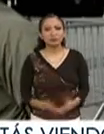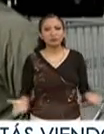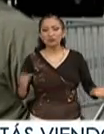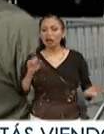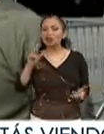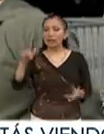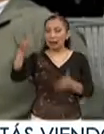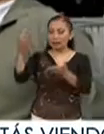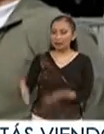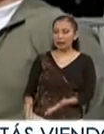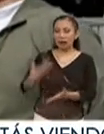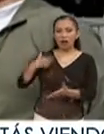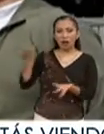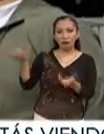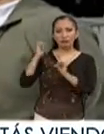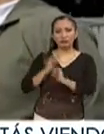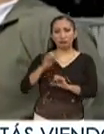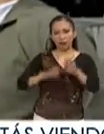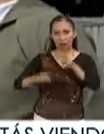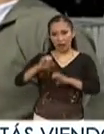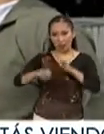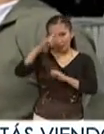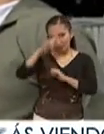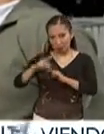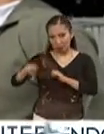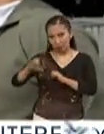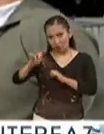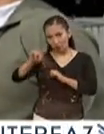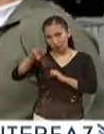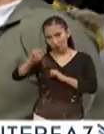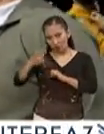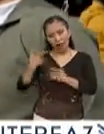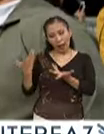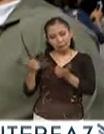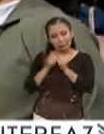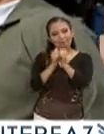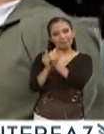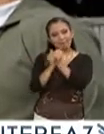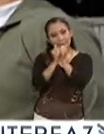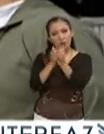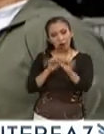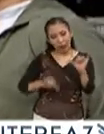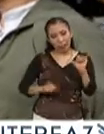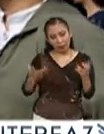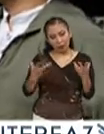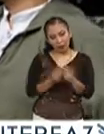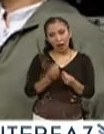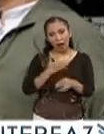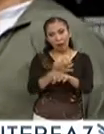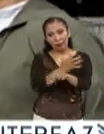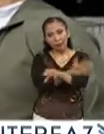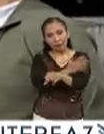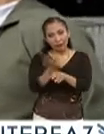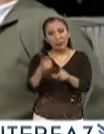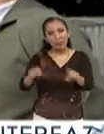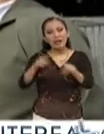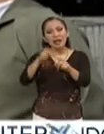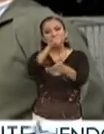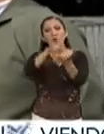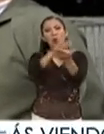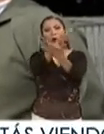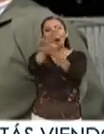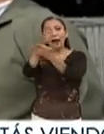Óscar Soberanes, quien es del Consulado Mexicano, quien ha estado también de forma pues muy activa con nosotros, acompañándonos en